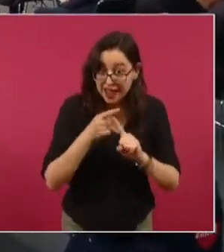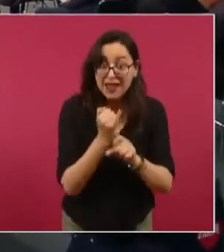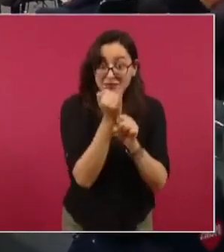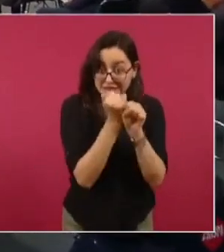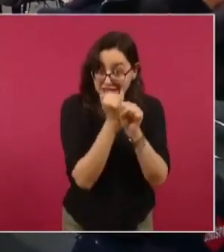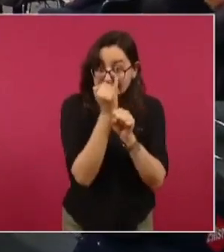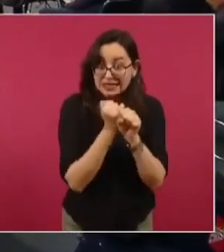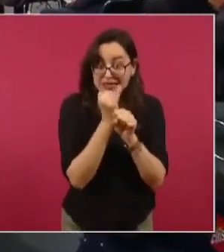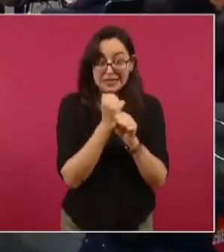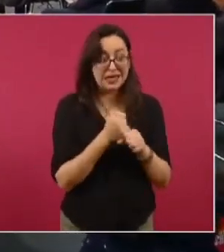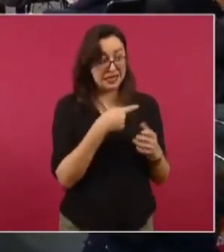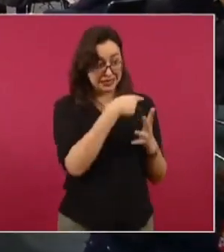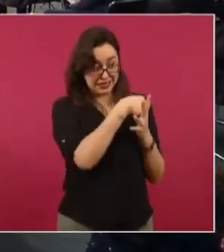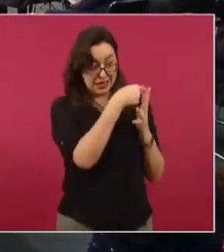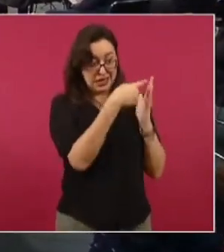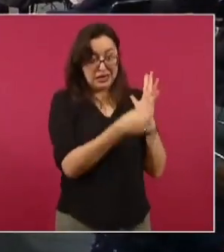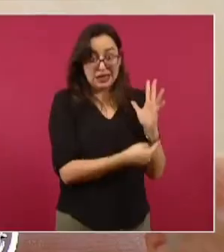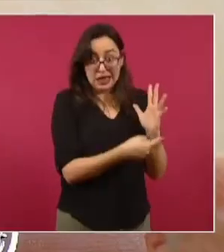pero